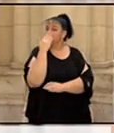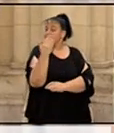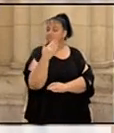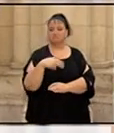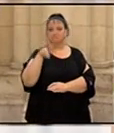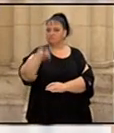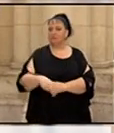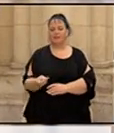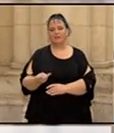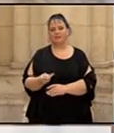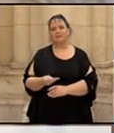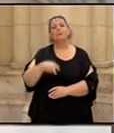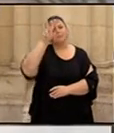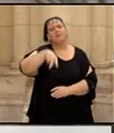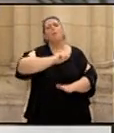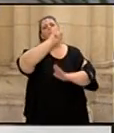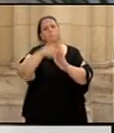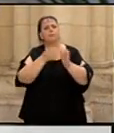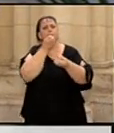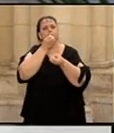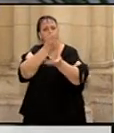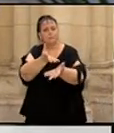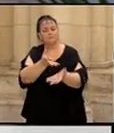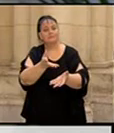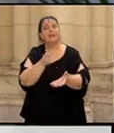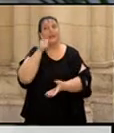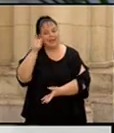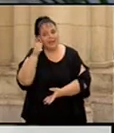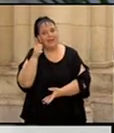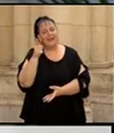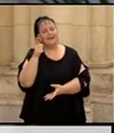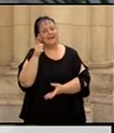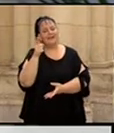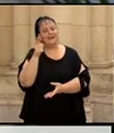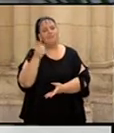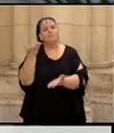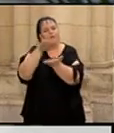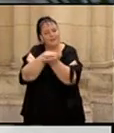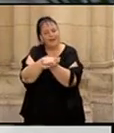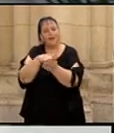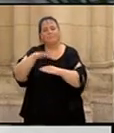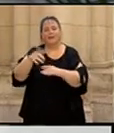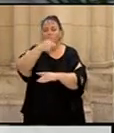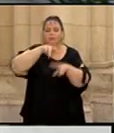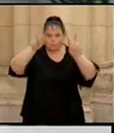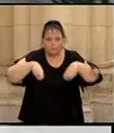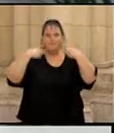pero nos dice también la verdad entera. Que Él conquistará para nosotros algo nuevo.